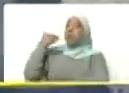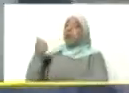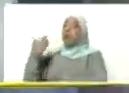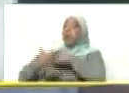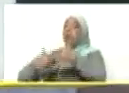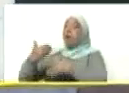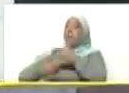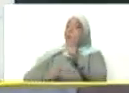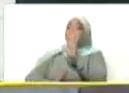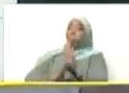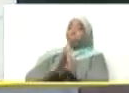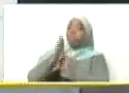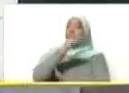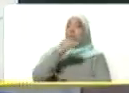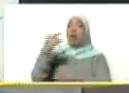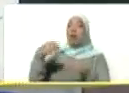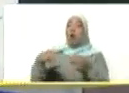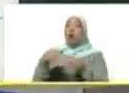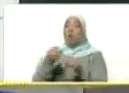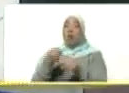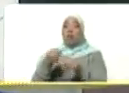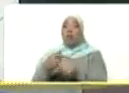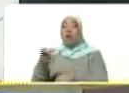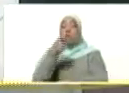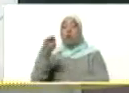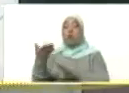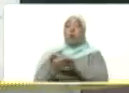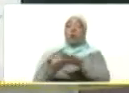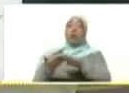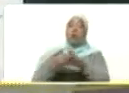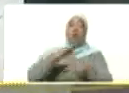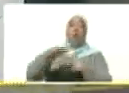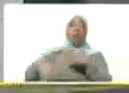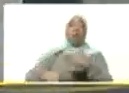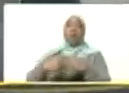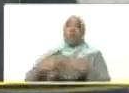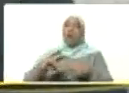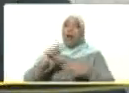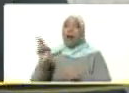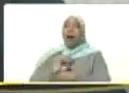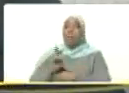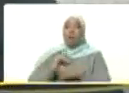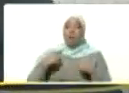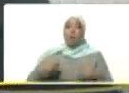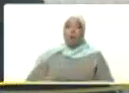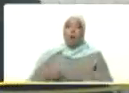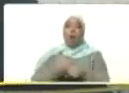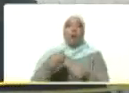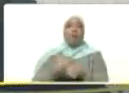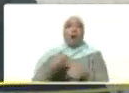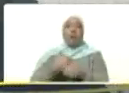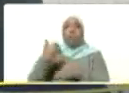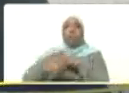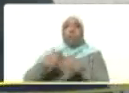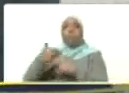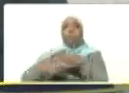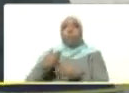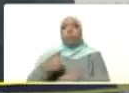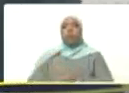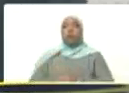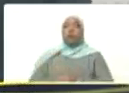reduce as far as is humanly practicable. Y reducir en toda la medida humana posible. Its weaknesses